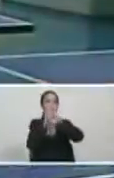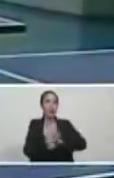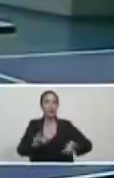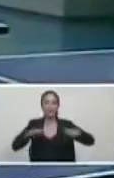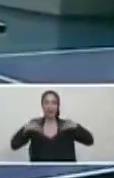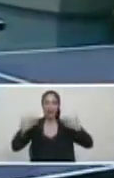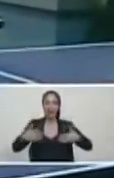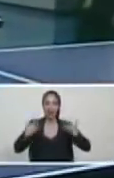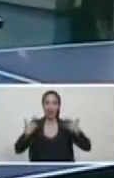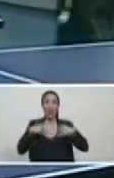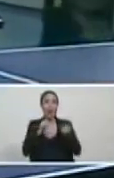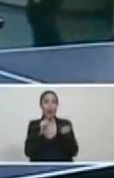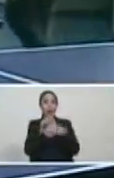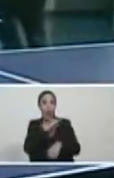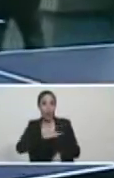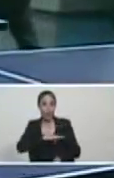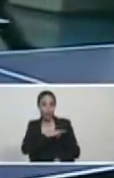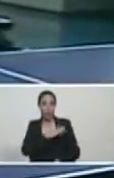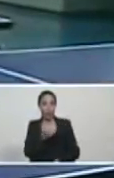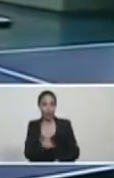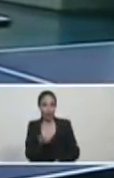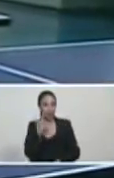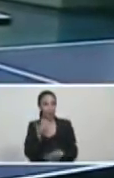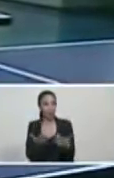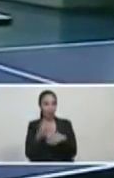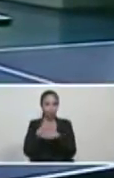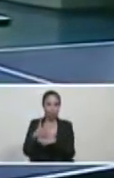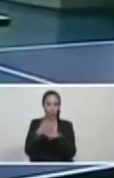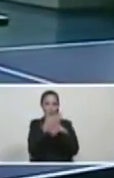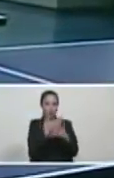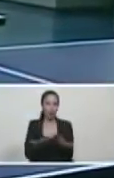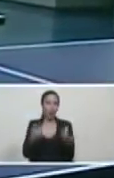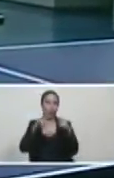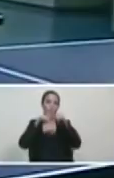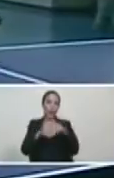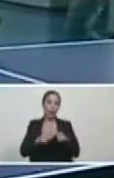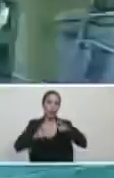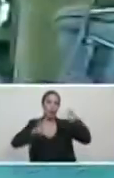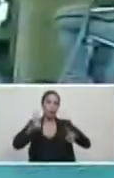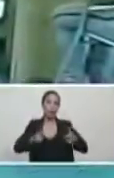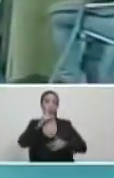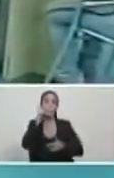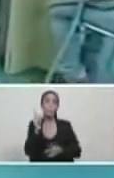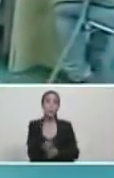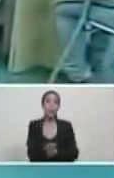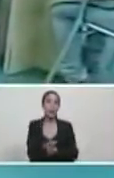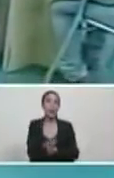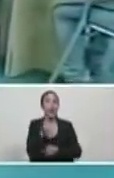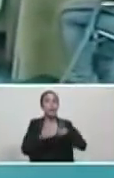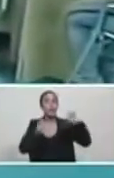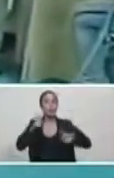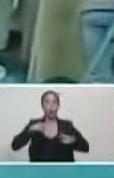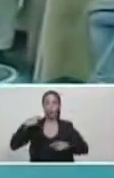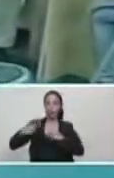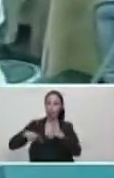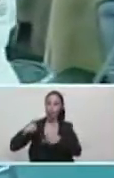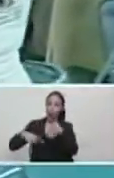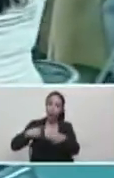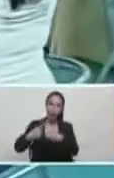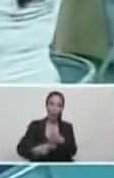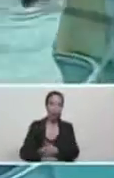de misiones vamos a tener la posibilidad de compartir aproximadamente unas 1.000 personas cada día en las